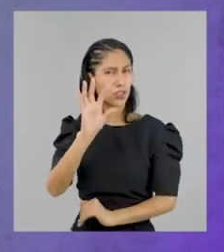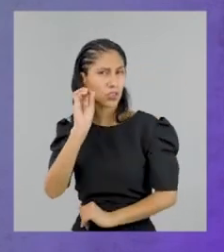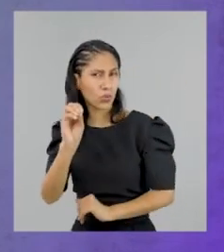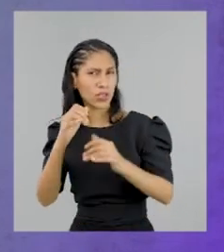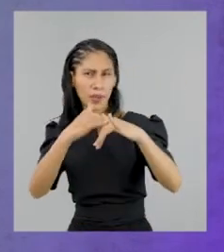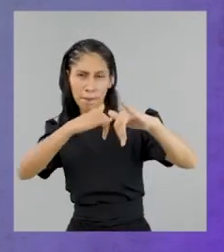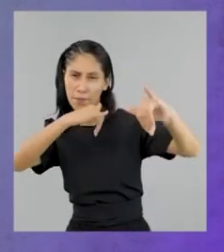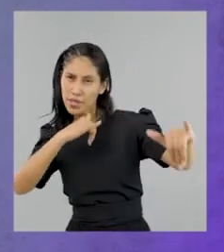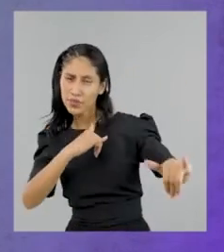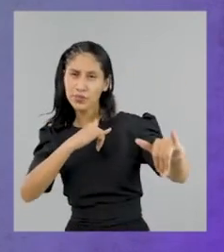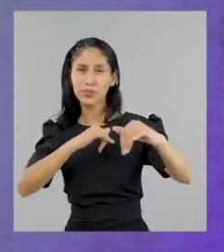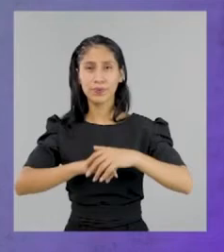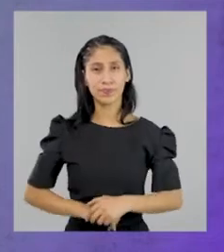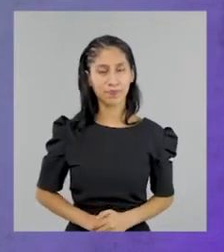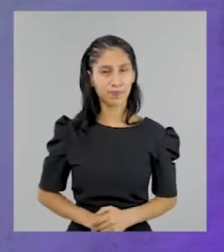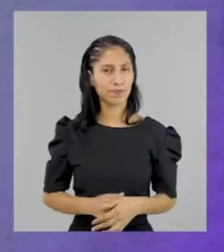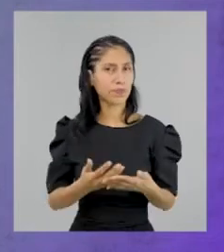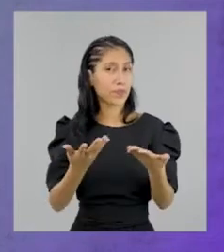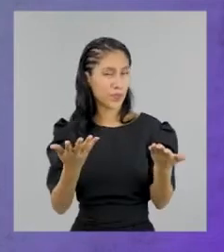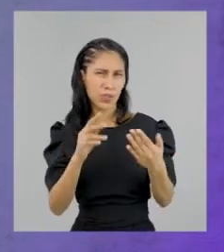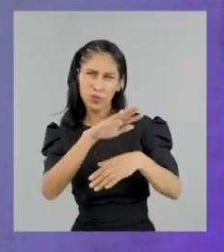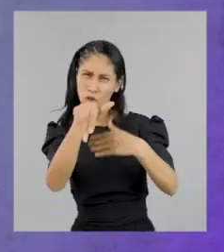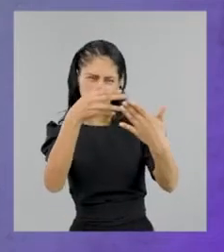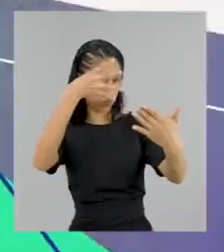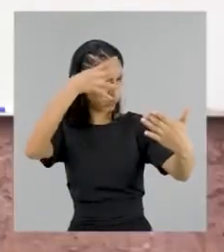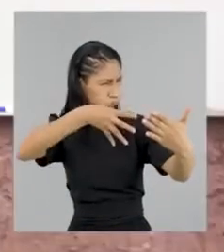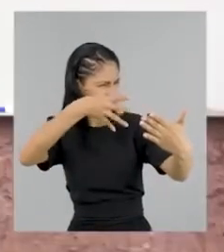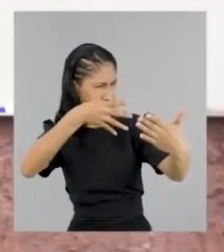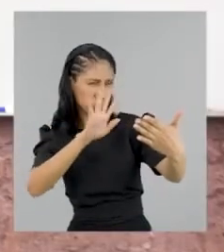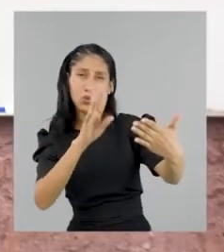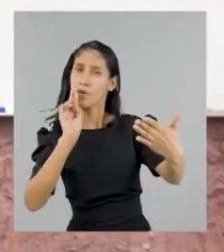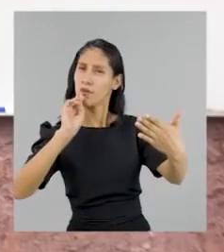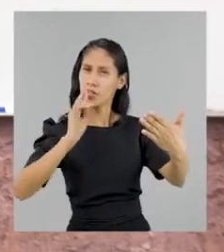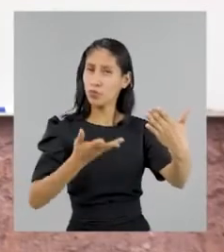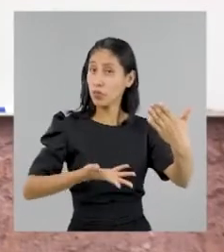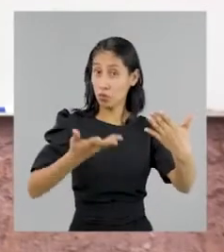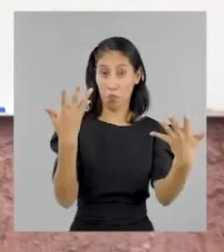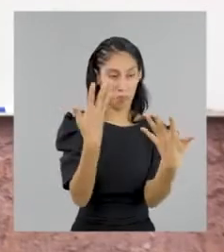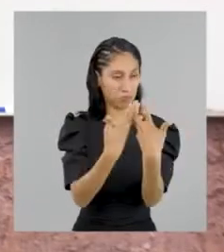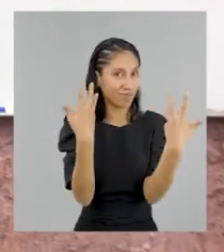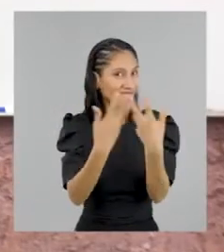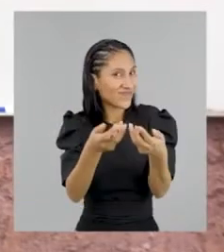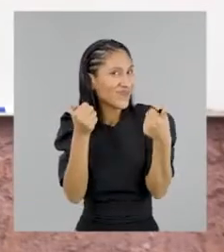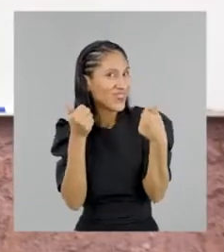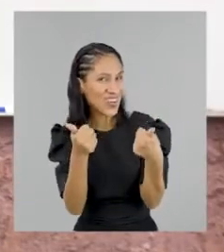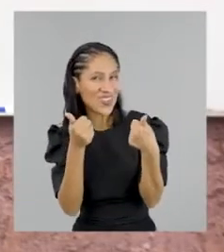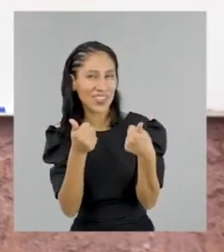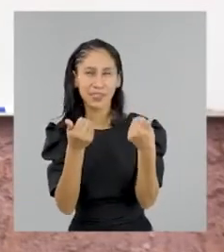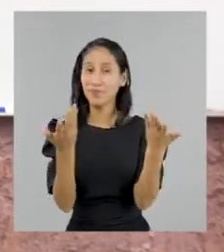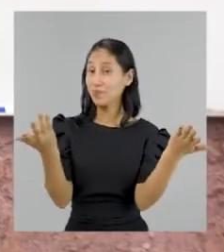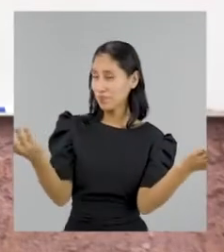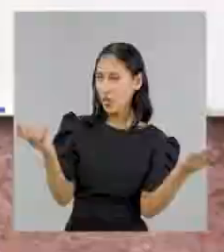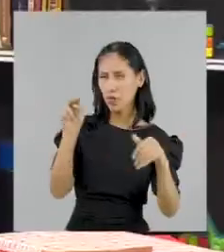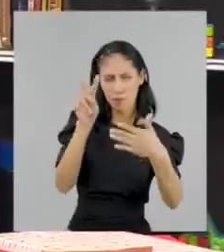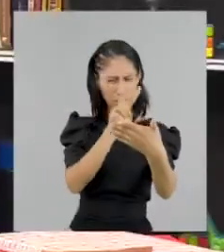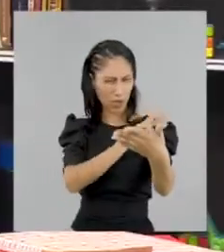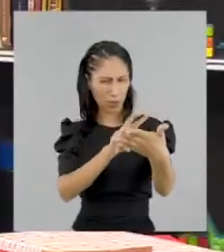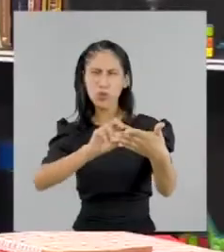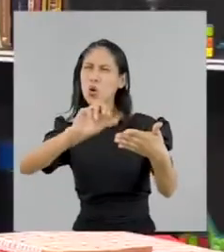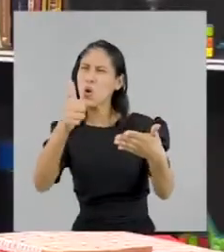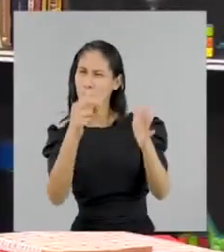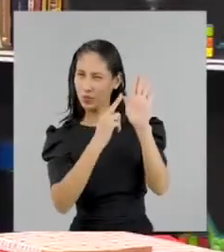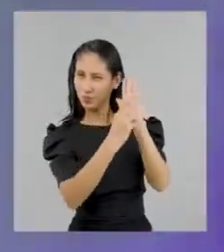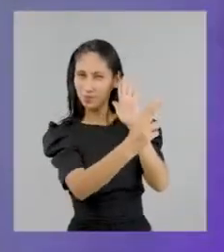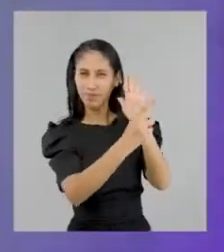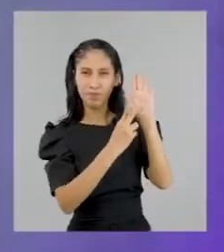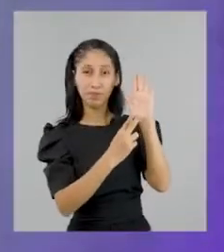igual 750 metros. Los cálculos y la respuesta al problema estuvieron excelentes.